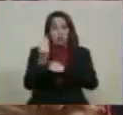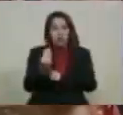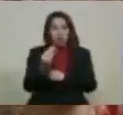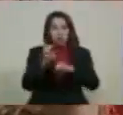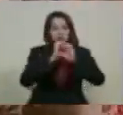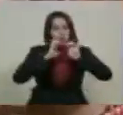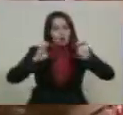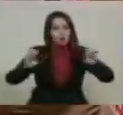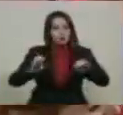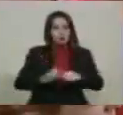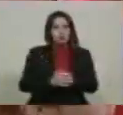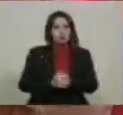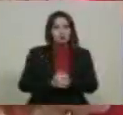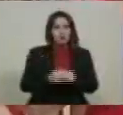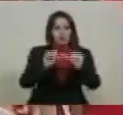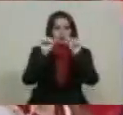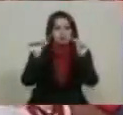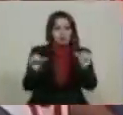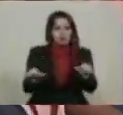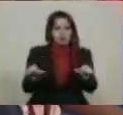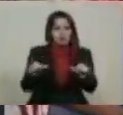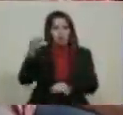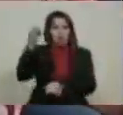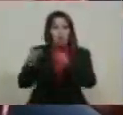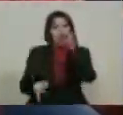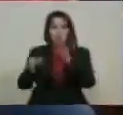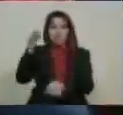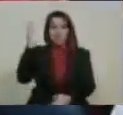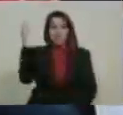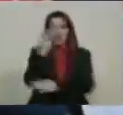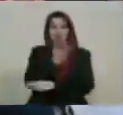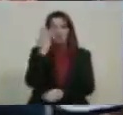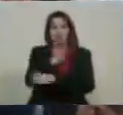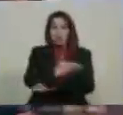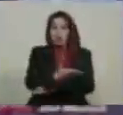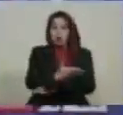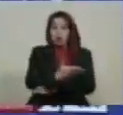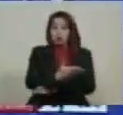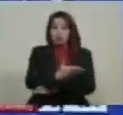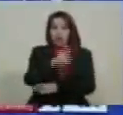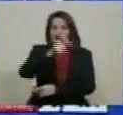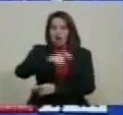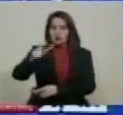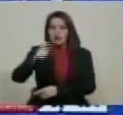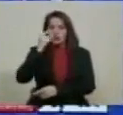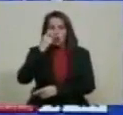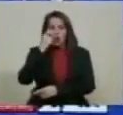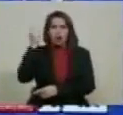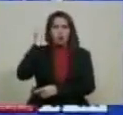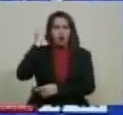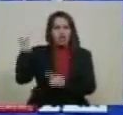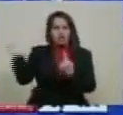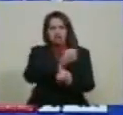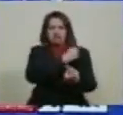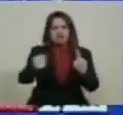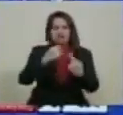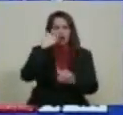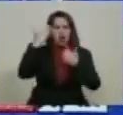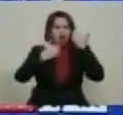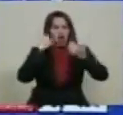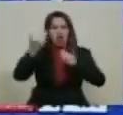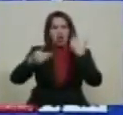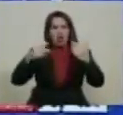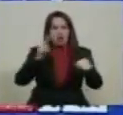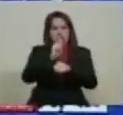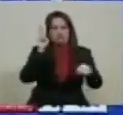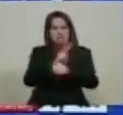educación, el sistema judicial de castigo a los que golpean, a los que ofenden, a los que abusan